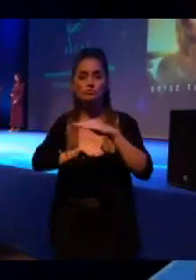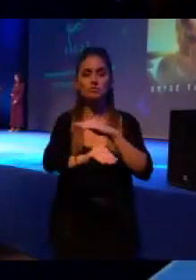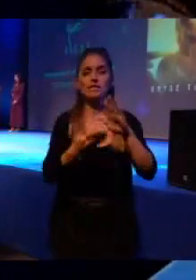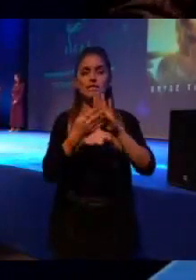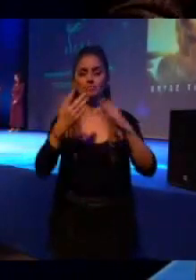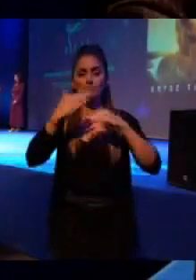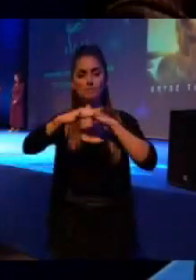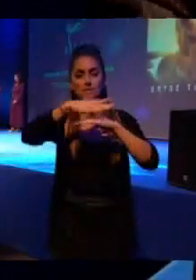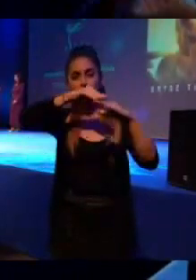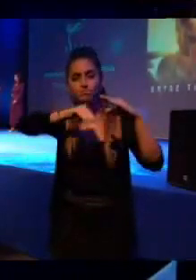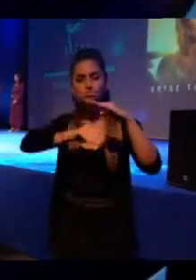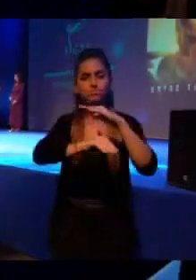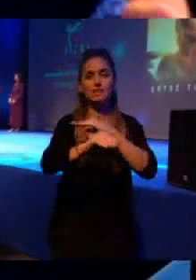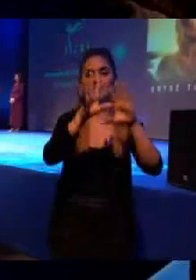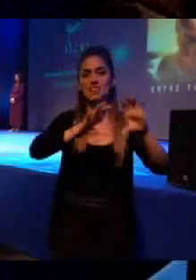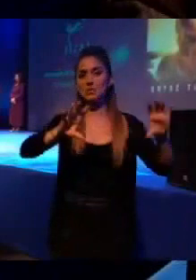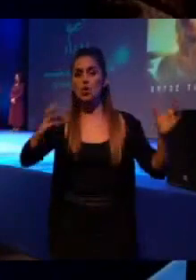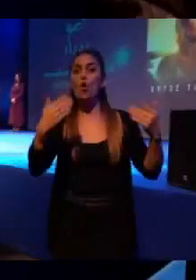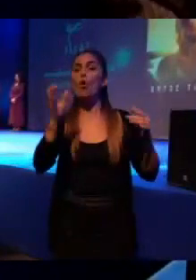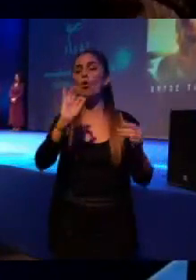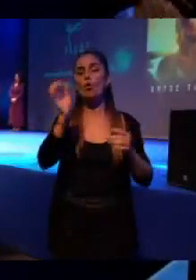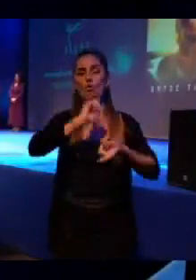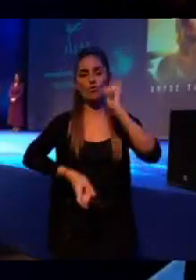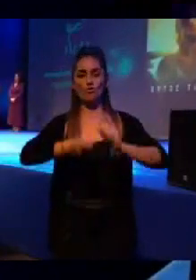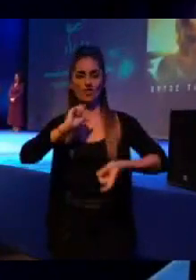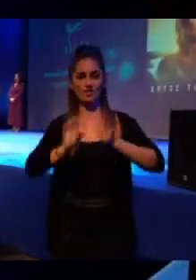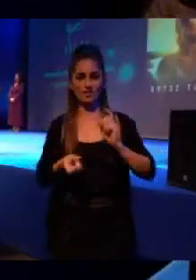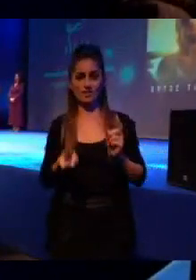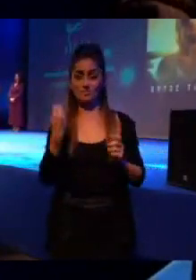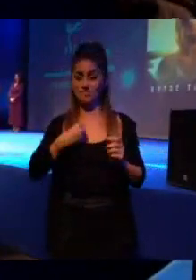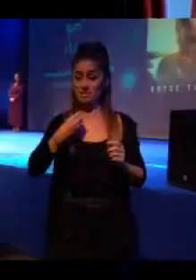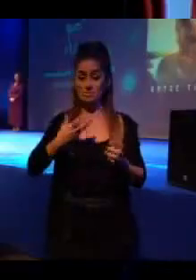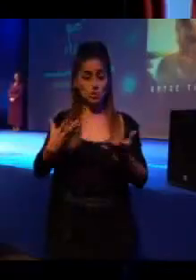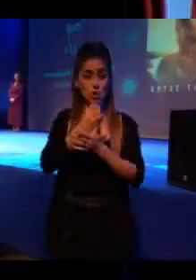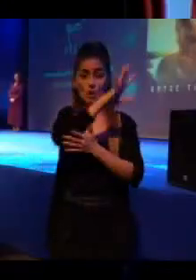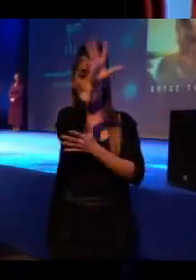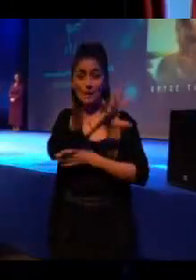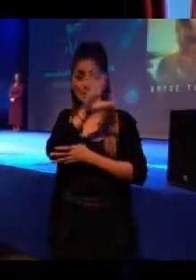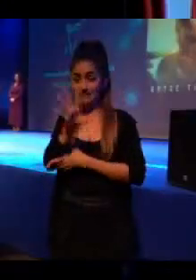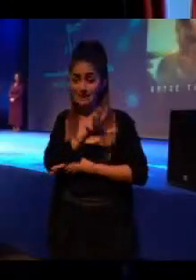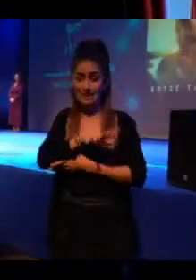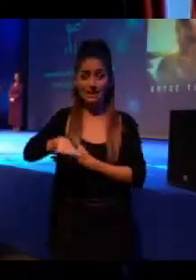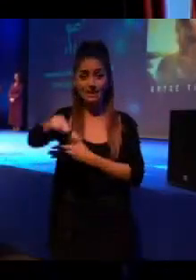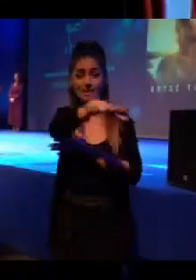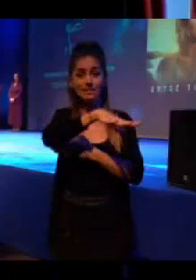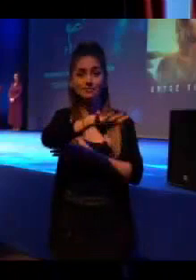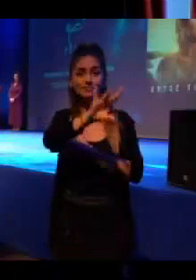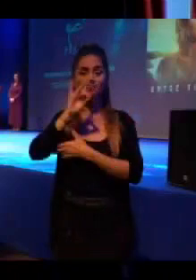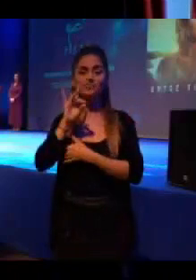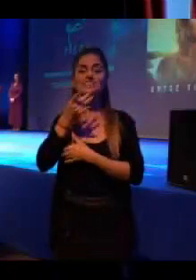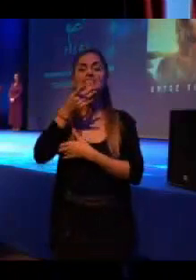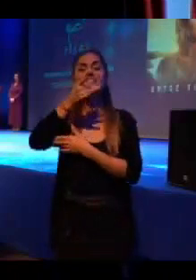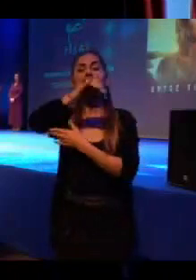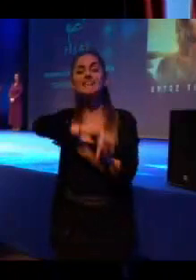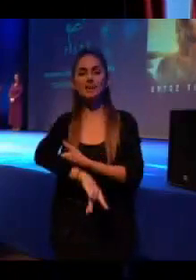un decorado, o las películas del oeste, ¿no? Quien ha escogido todos estos paisajes es Humberto Miró,